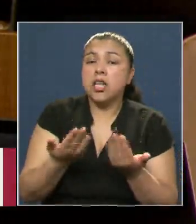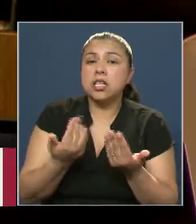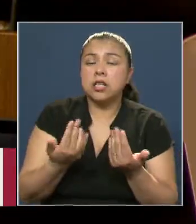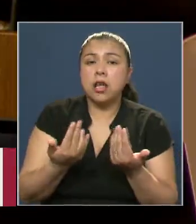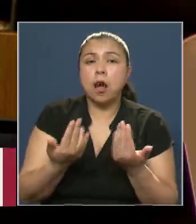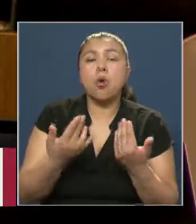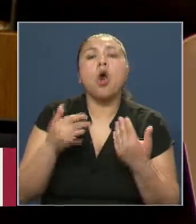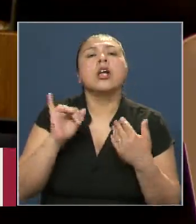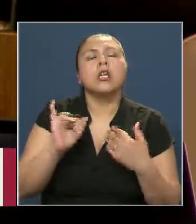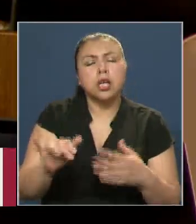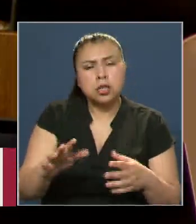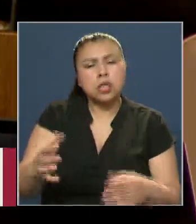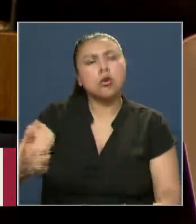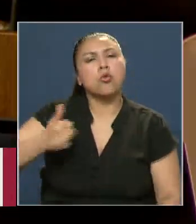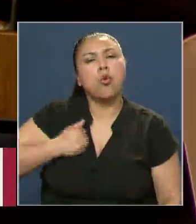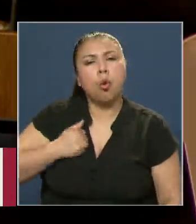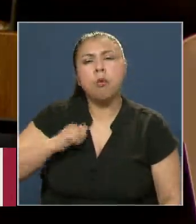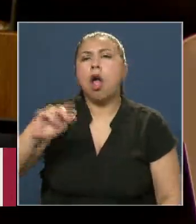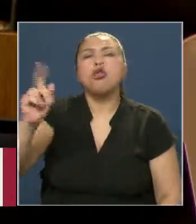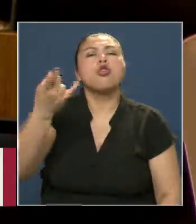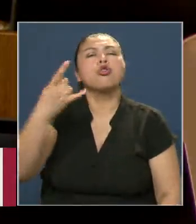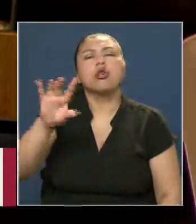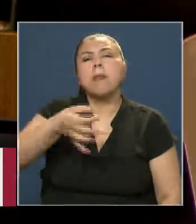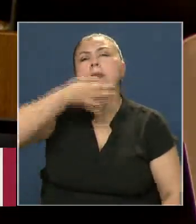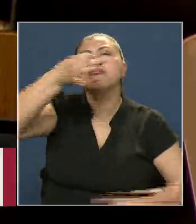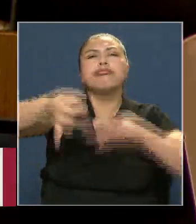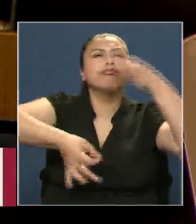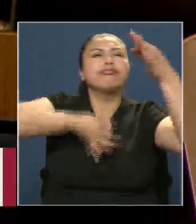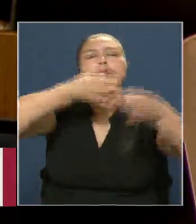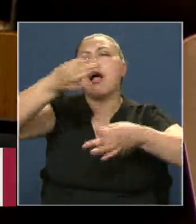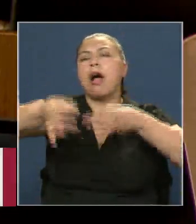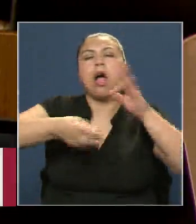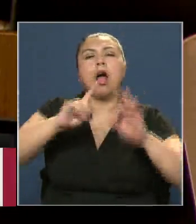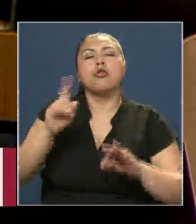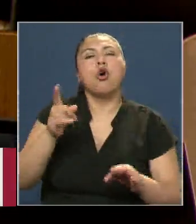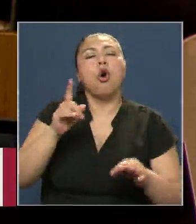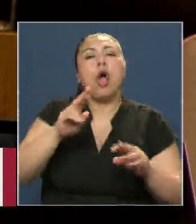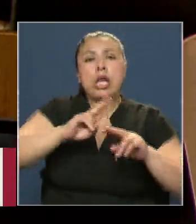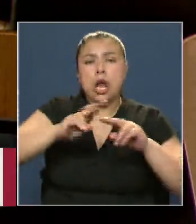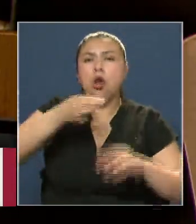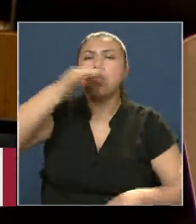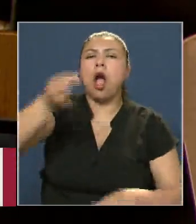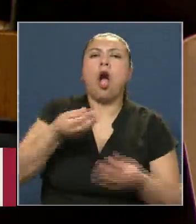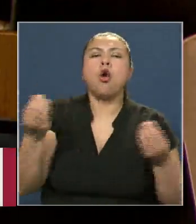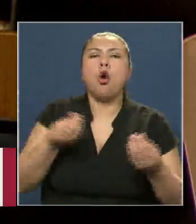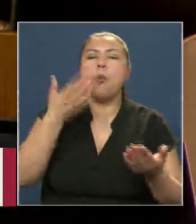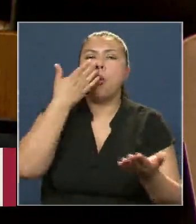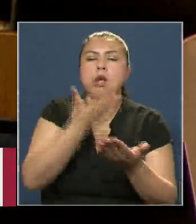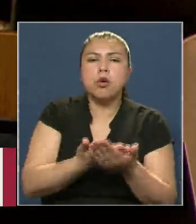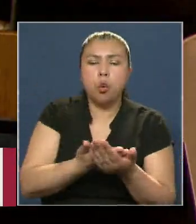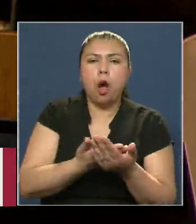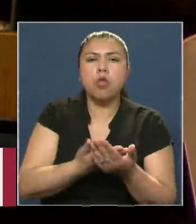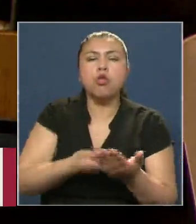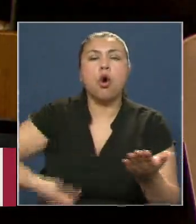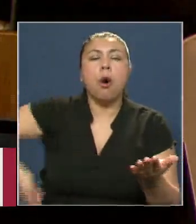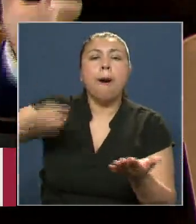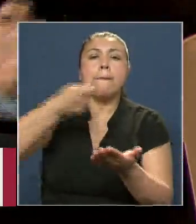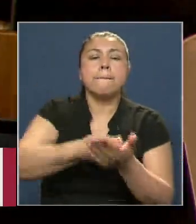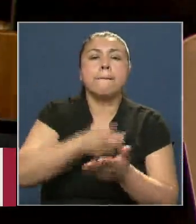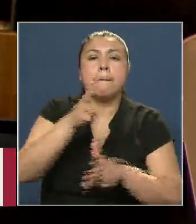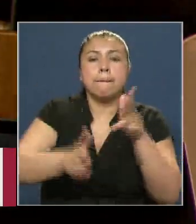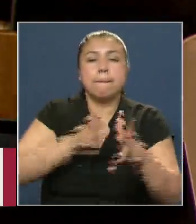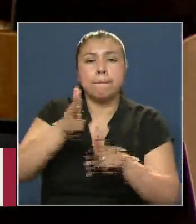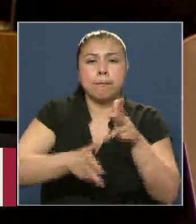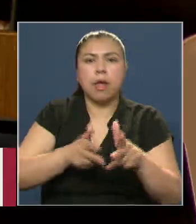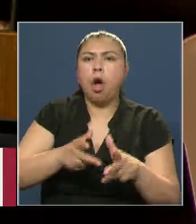Necesitamos que se comprometa, no solo que lo anuncie, no solo pirotecnia, sino que efectivamente diga cómo y cuándo se va a financiar el metrotren, o es